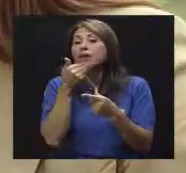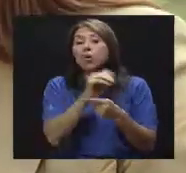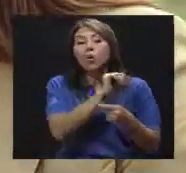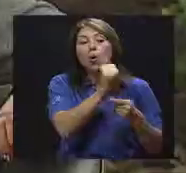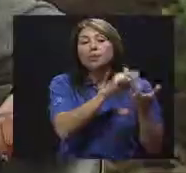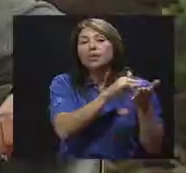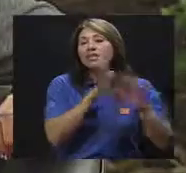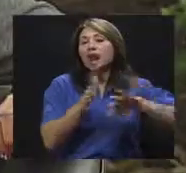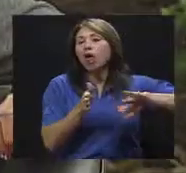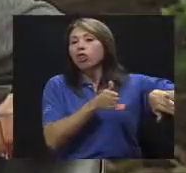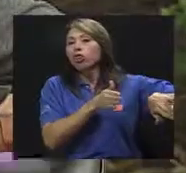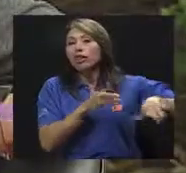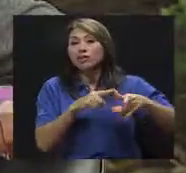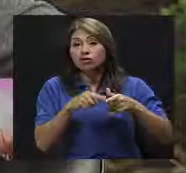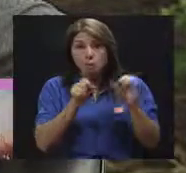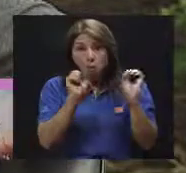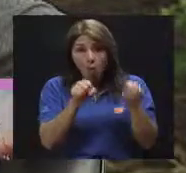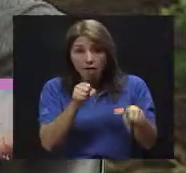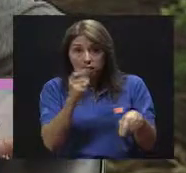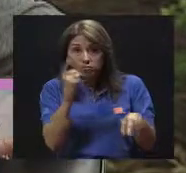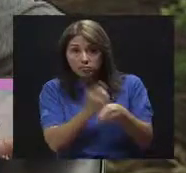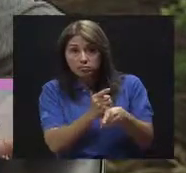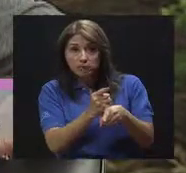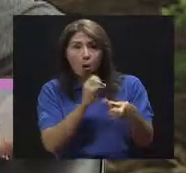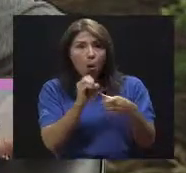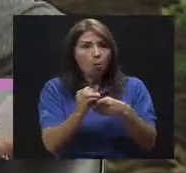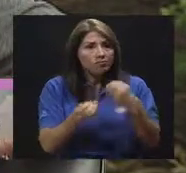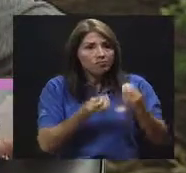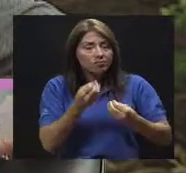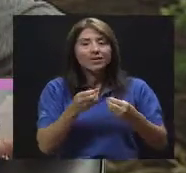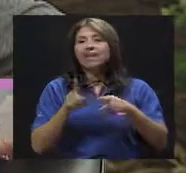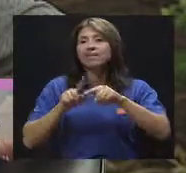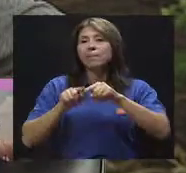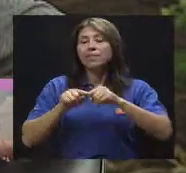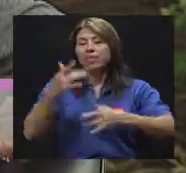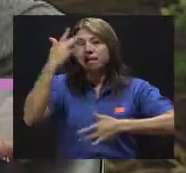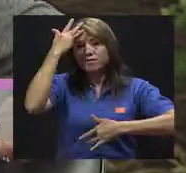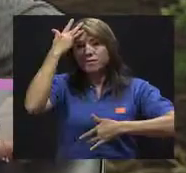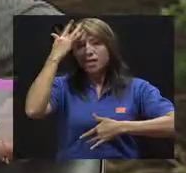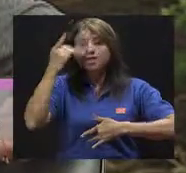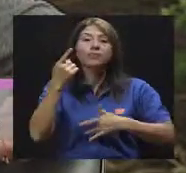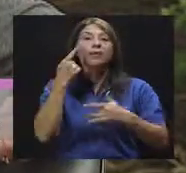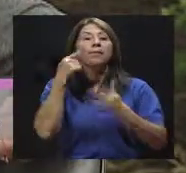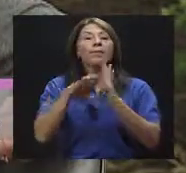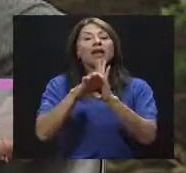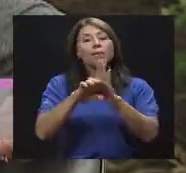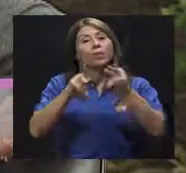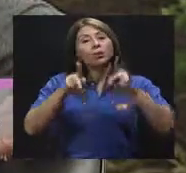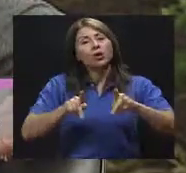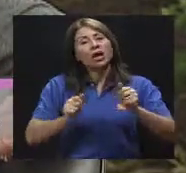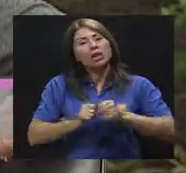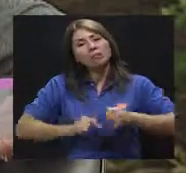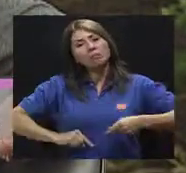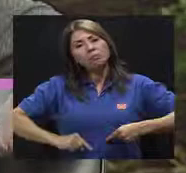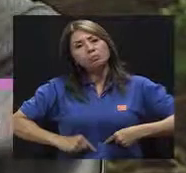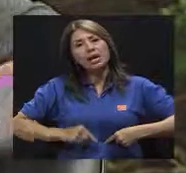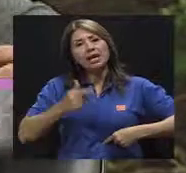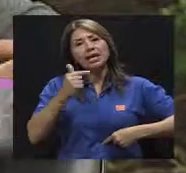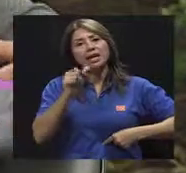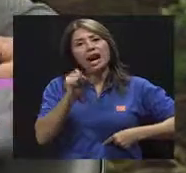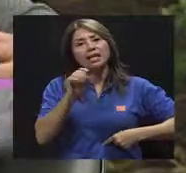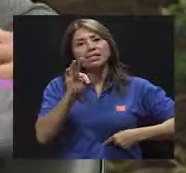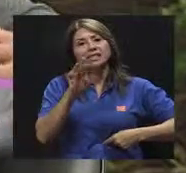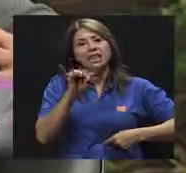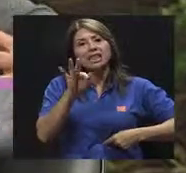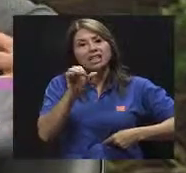las dos? Depende de la enfermedad. Vamos a ver, si por ejemplo estamos hablando de un cuadro de gastritis, de colitis, algo que